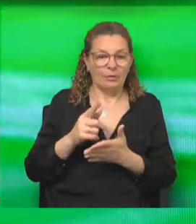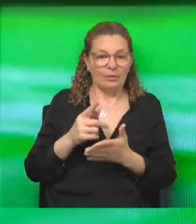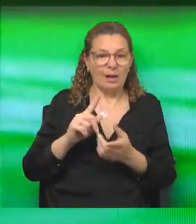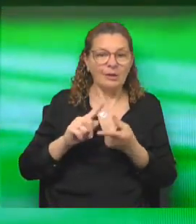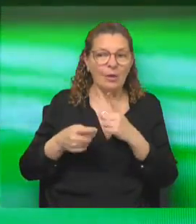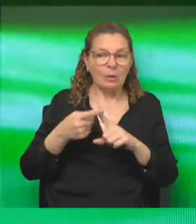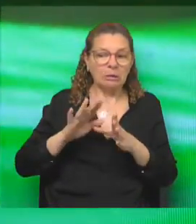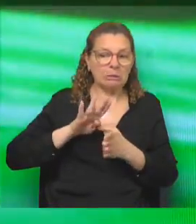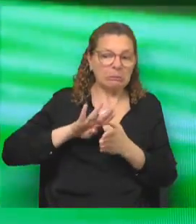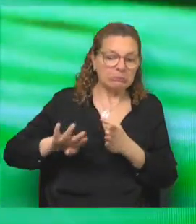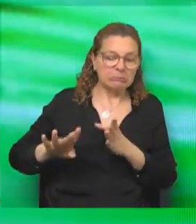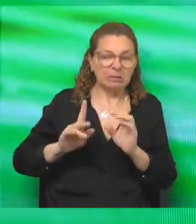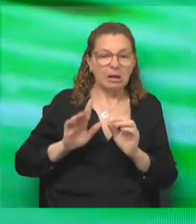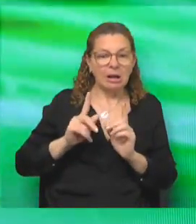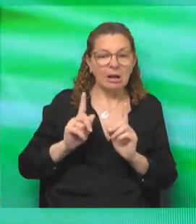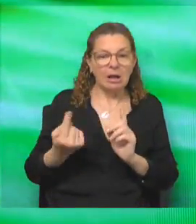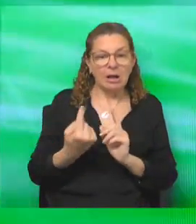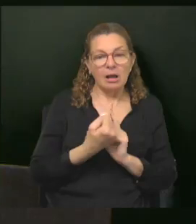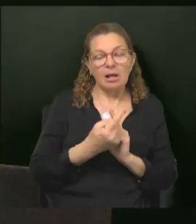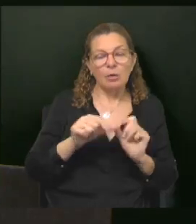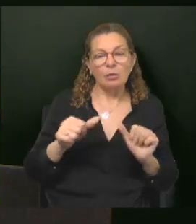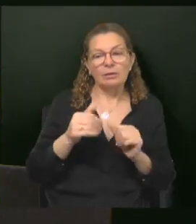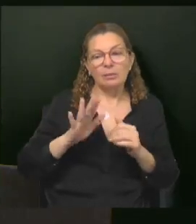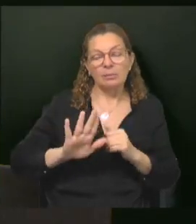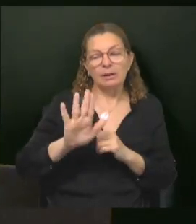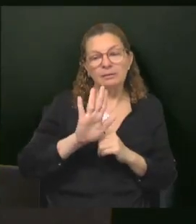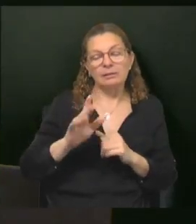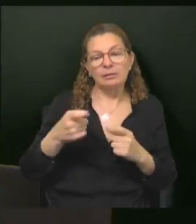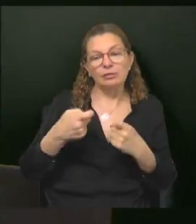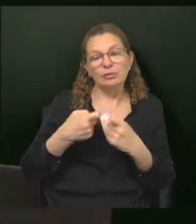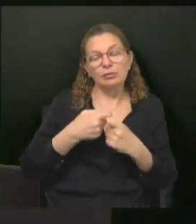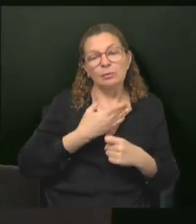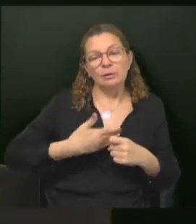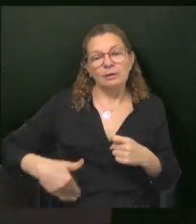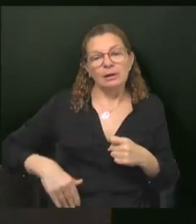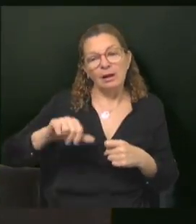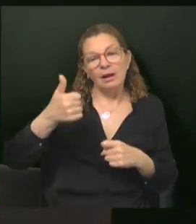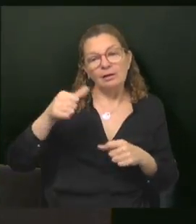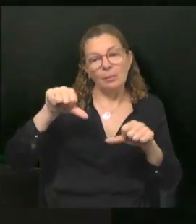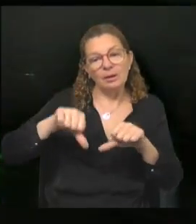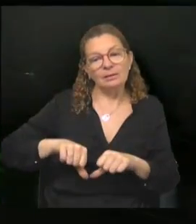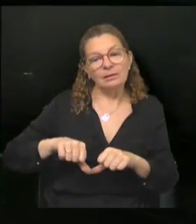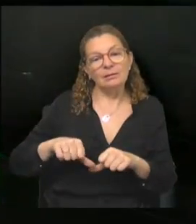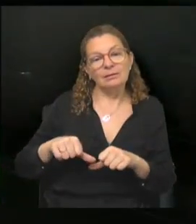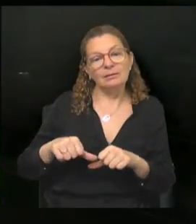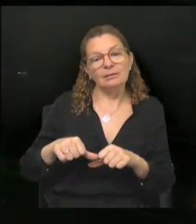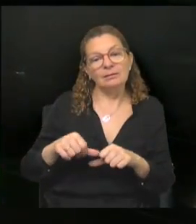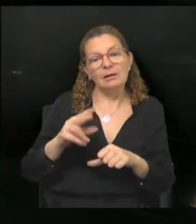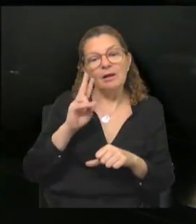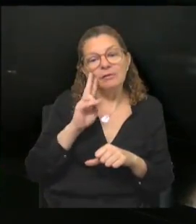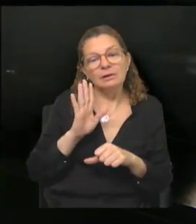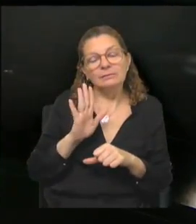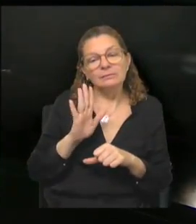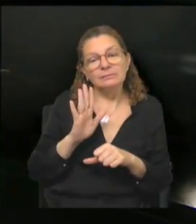acuerdos cada uno hace lo que le parece la coalición se mantiene gane o pierda a ver yo creo